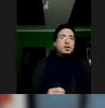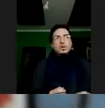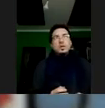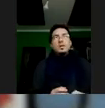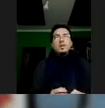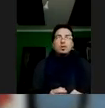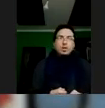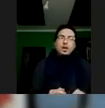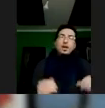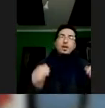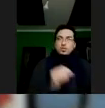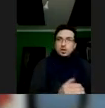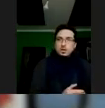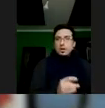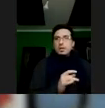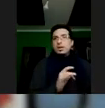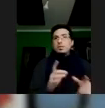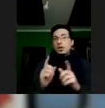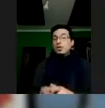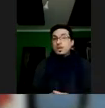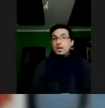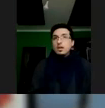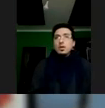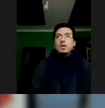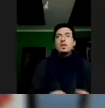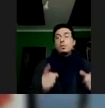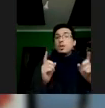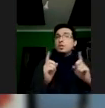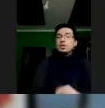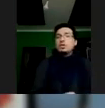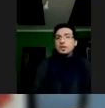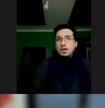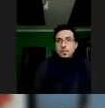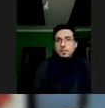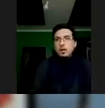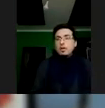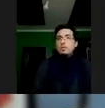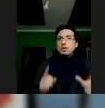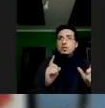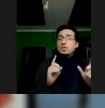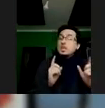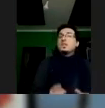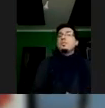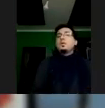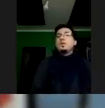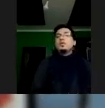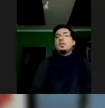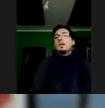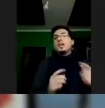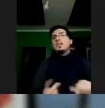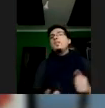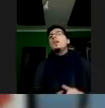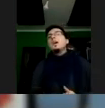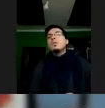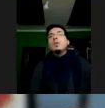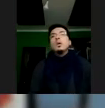de elevación, la vista de corte, e inclusive una vista que vamos a conocer el día de hoy, que es la proyección isométrica. Vamos a conocer qué es la proyección isométrica,